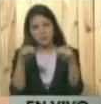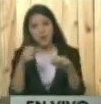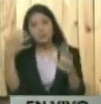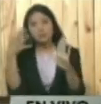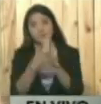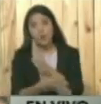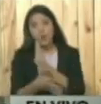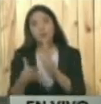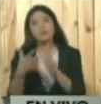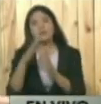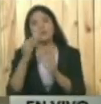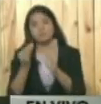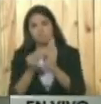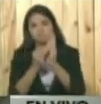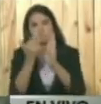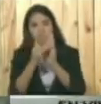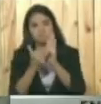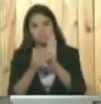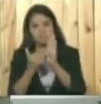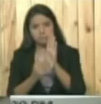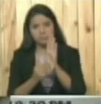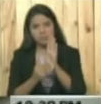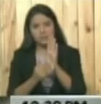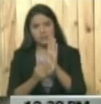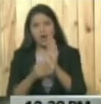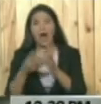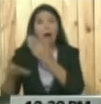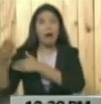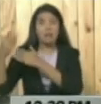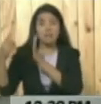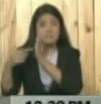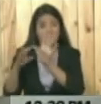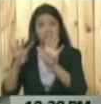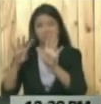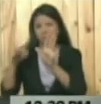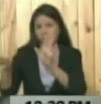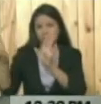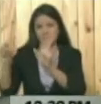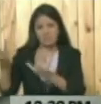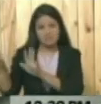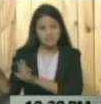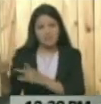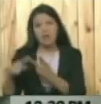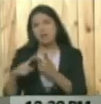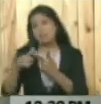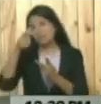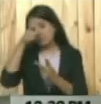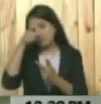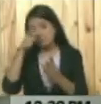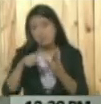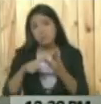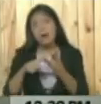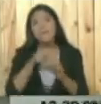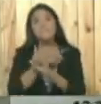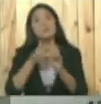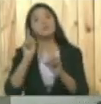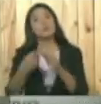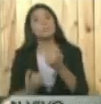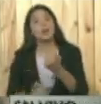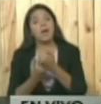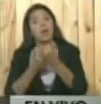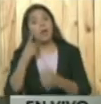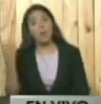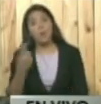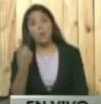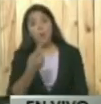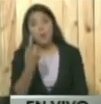la base de las definiciones de Vancouver, de Estambul y sobre la base de la búsqueda